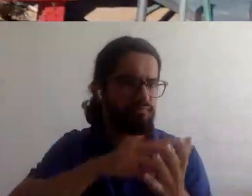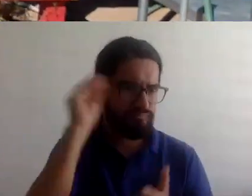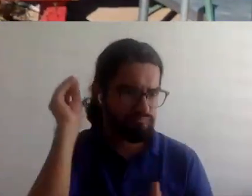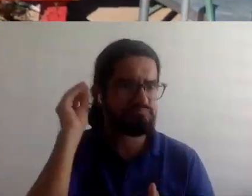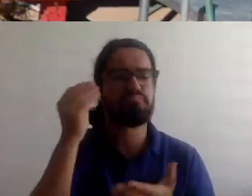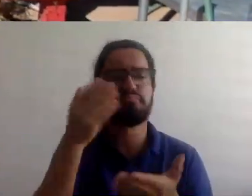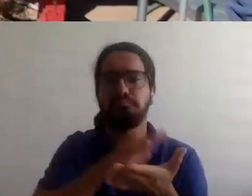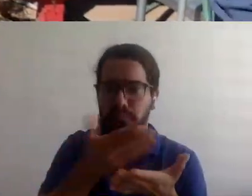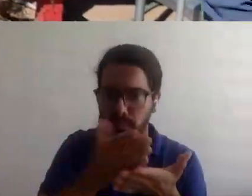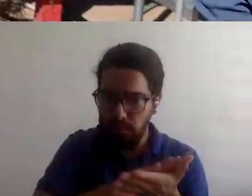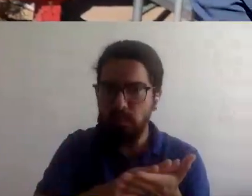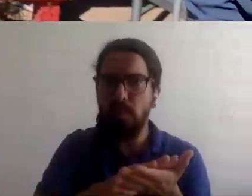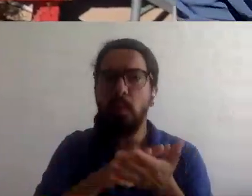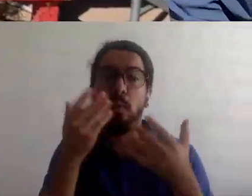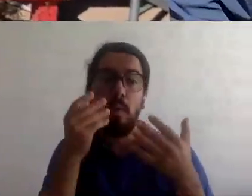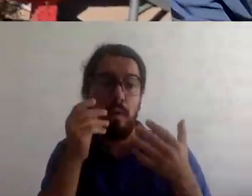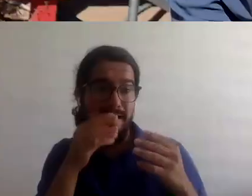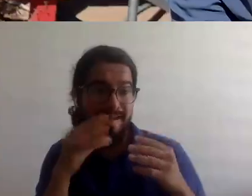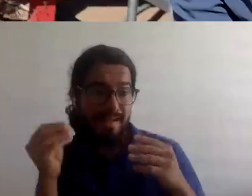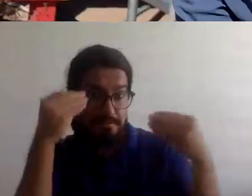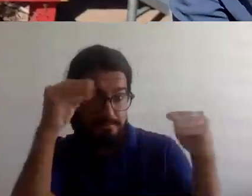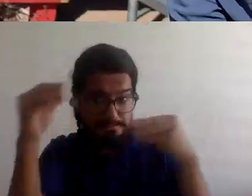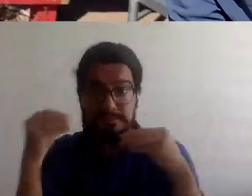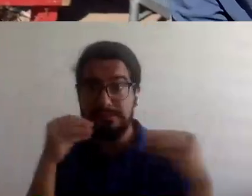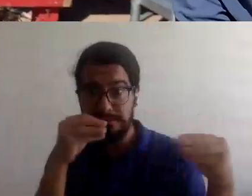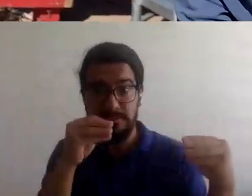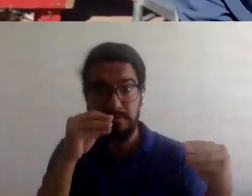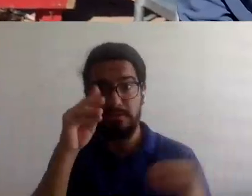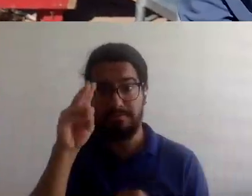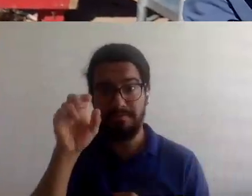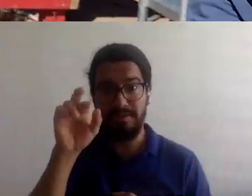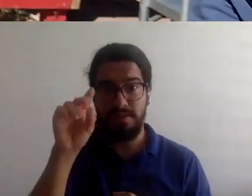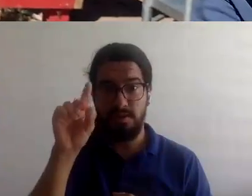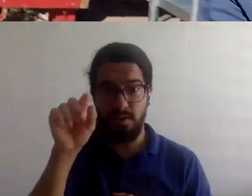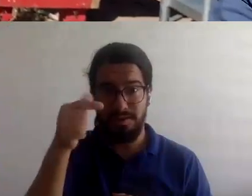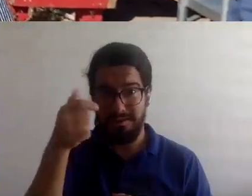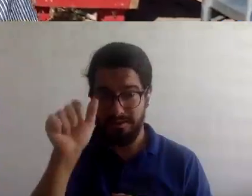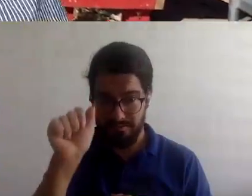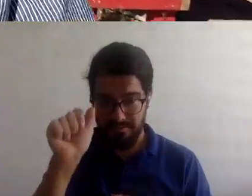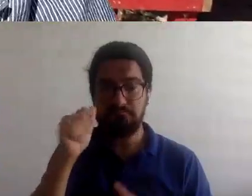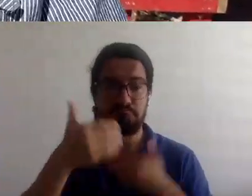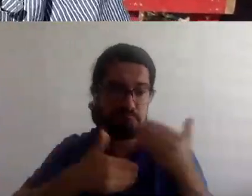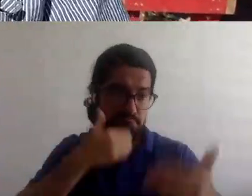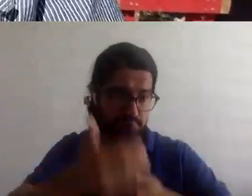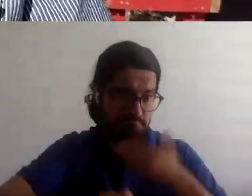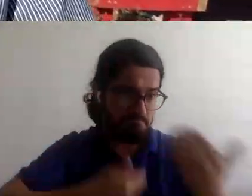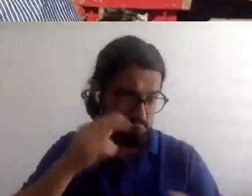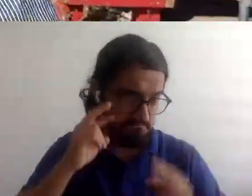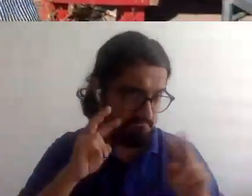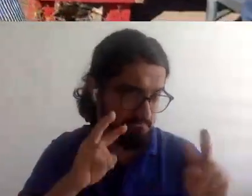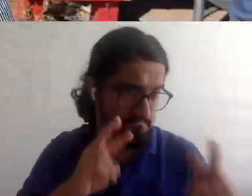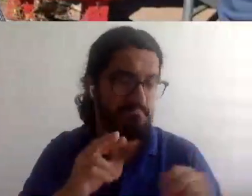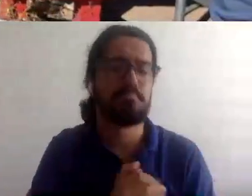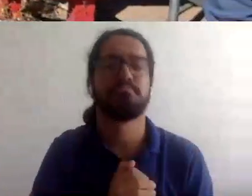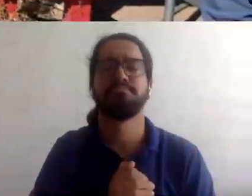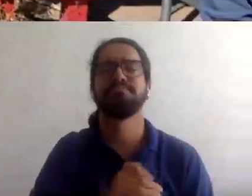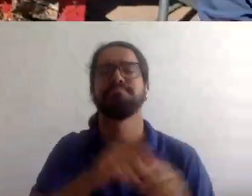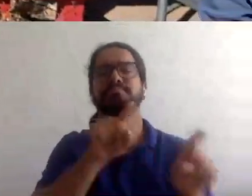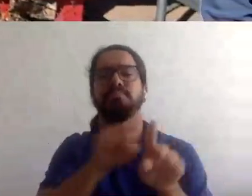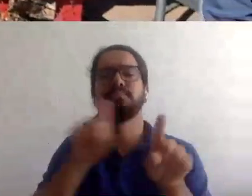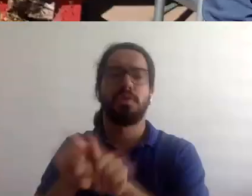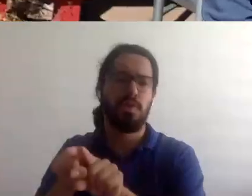de cocinar y de comercializar la verdolaga. Muy bien. Y así como también investigar